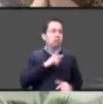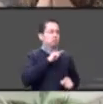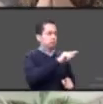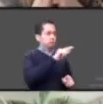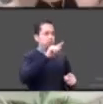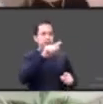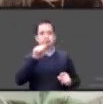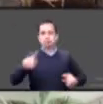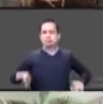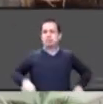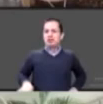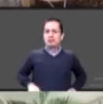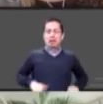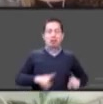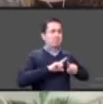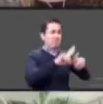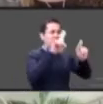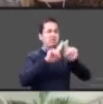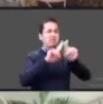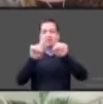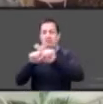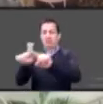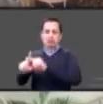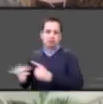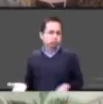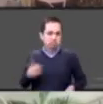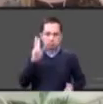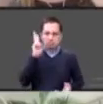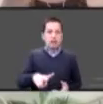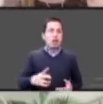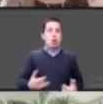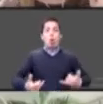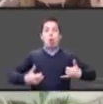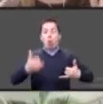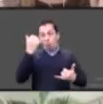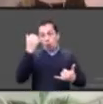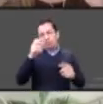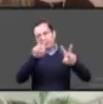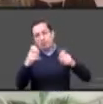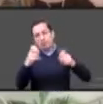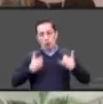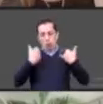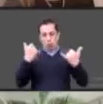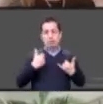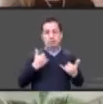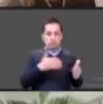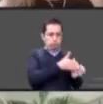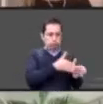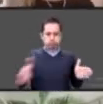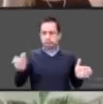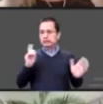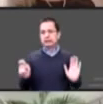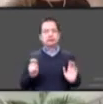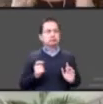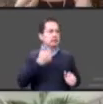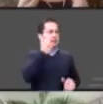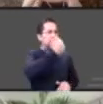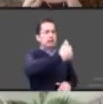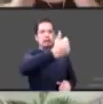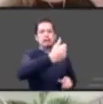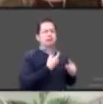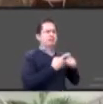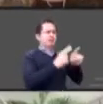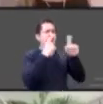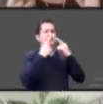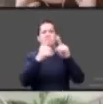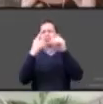es hablar de un crisol de diferencias, pero que tienen algo en común. Es ese trayecto de vida en el que te